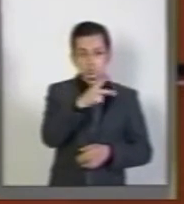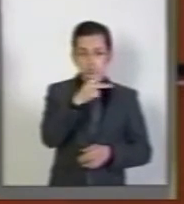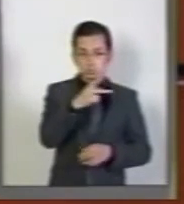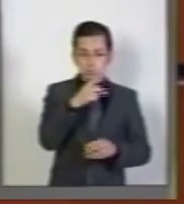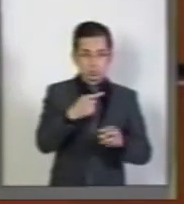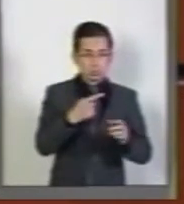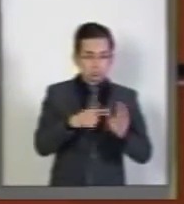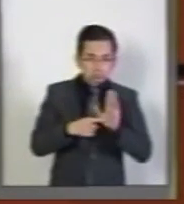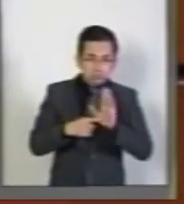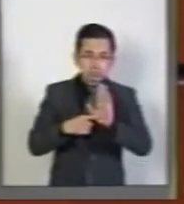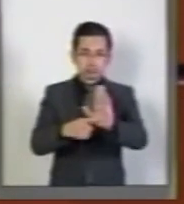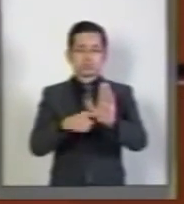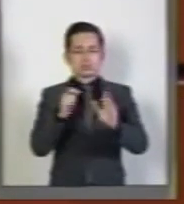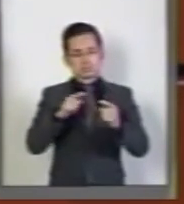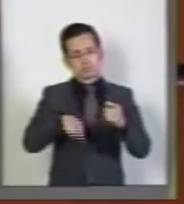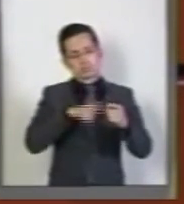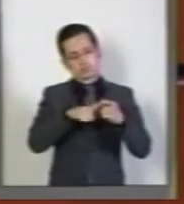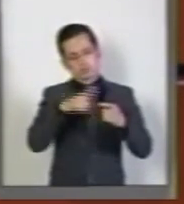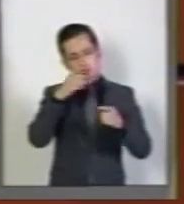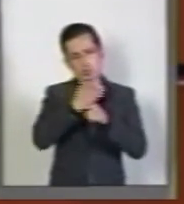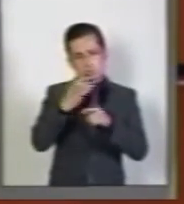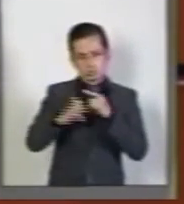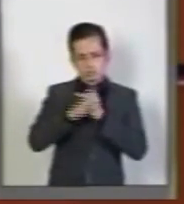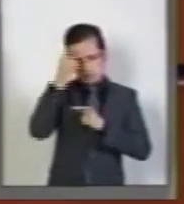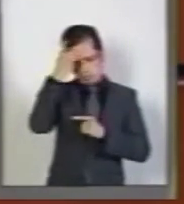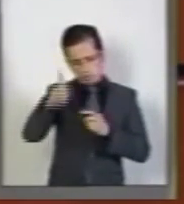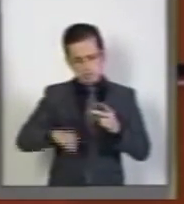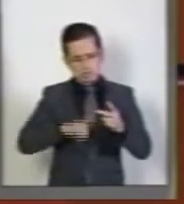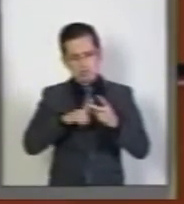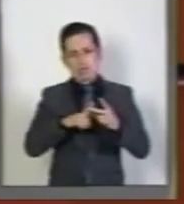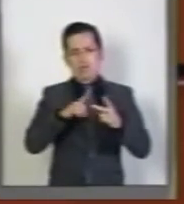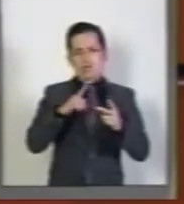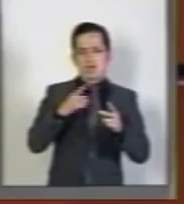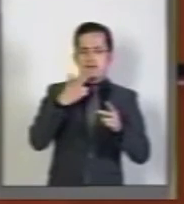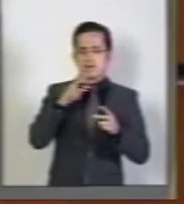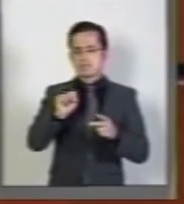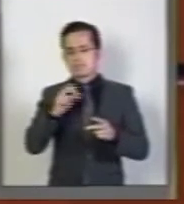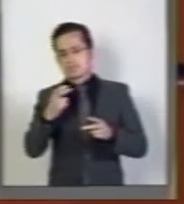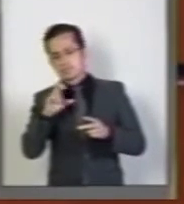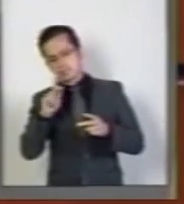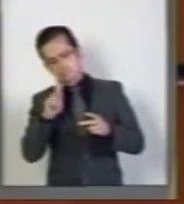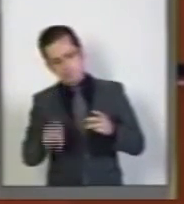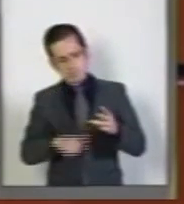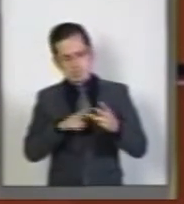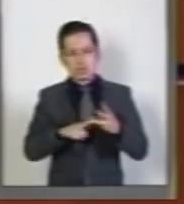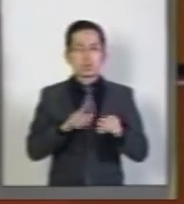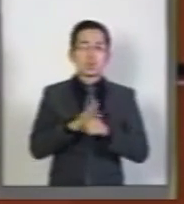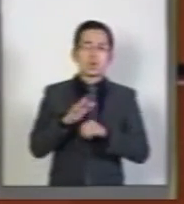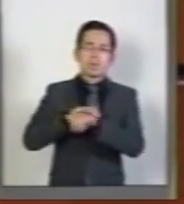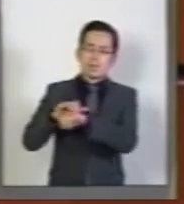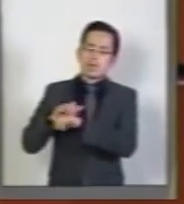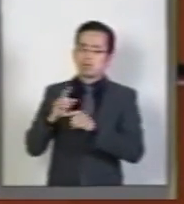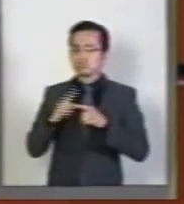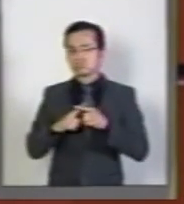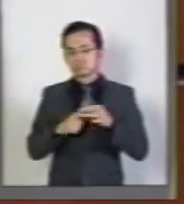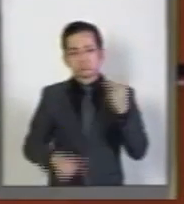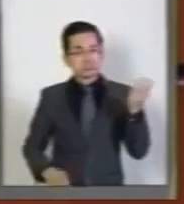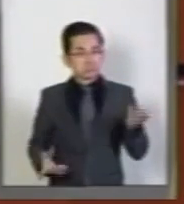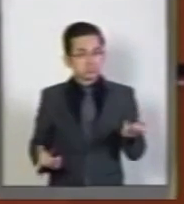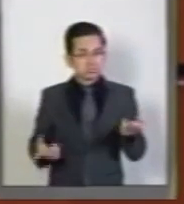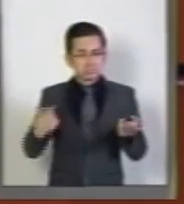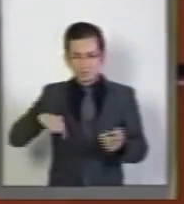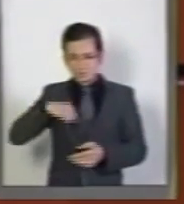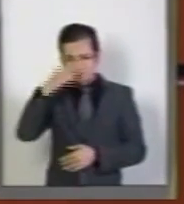declaraciones patrimonial, fiscal y de intereses. Todos sabíamos que esto no podía quedar así, que debían ser obligatorias